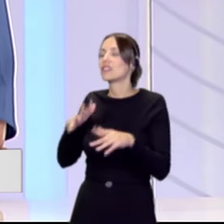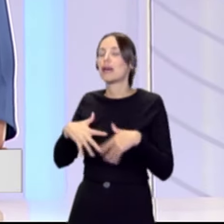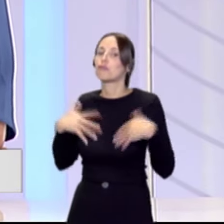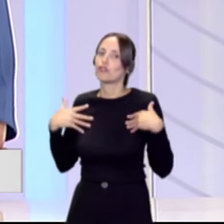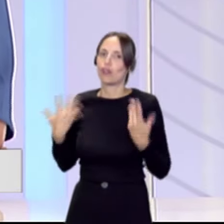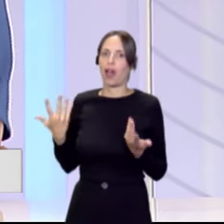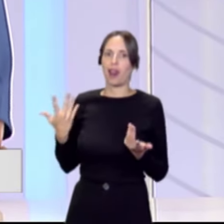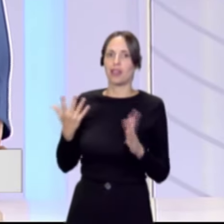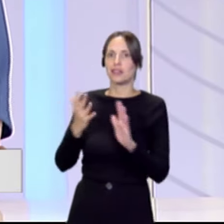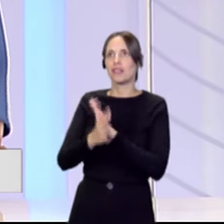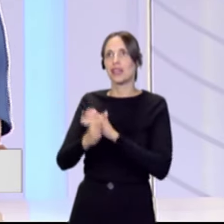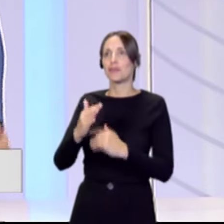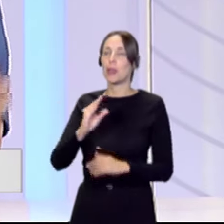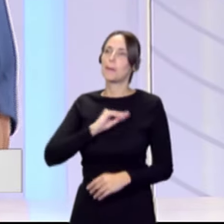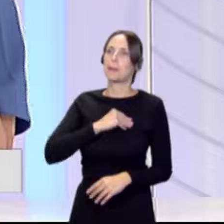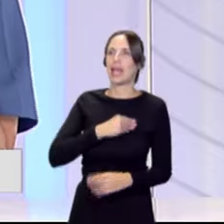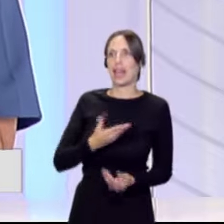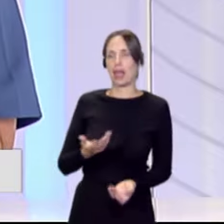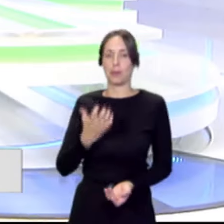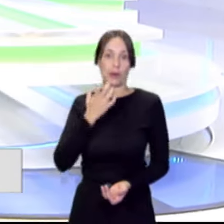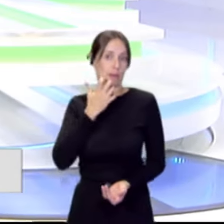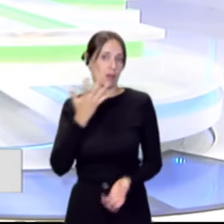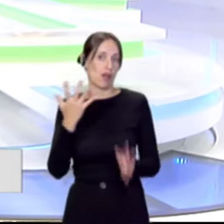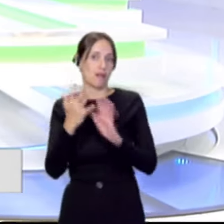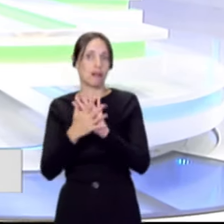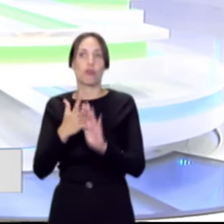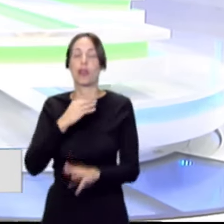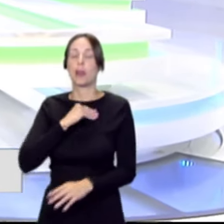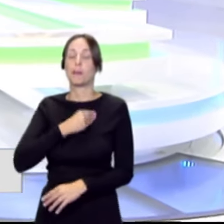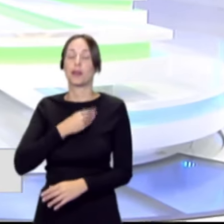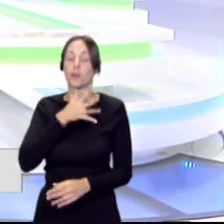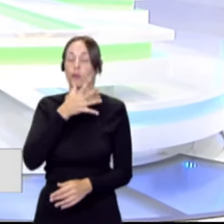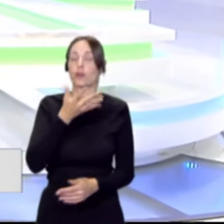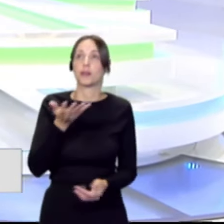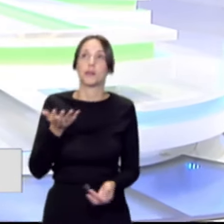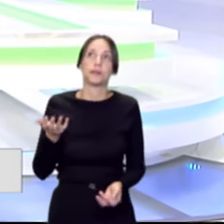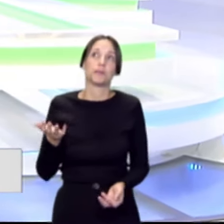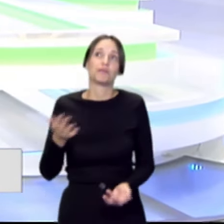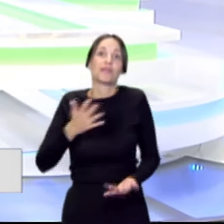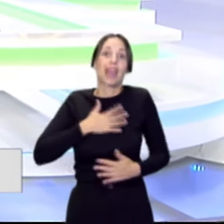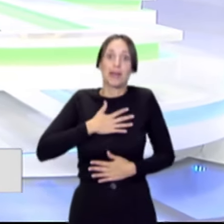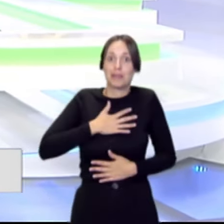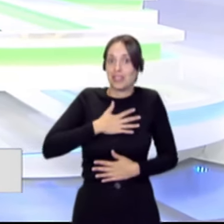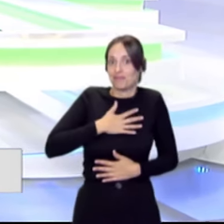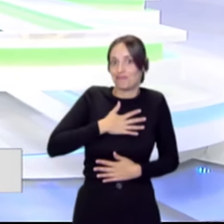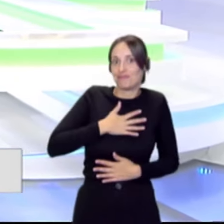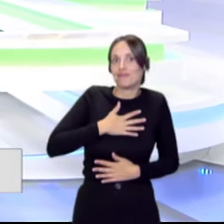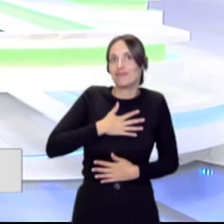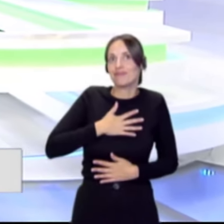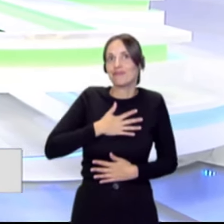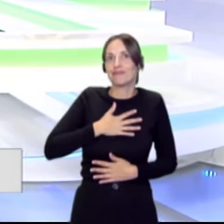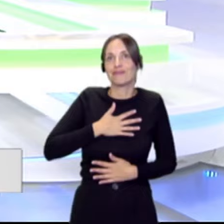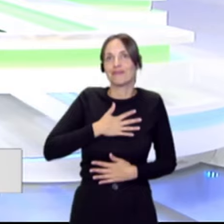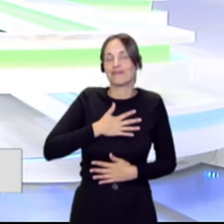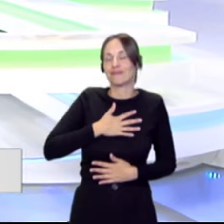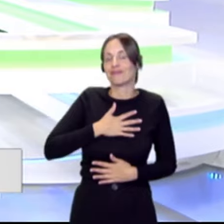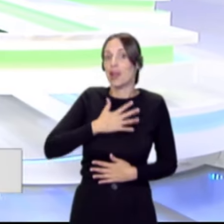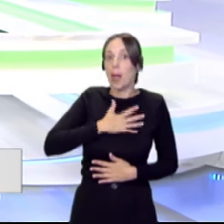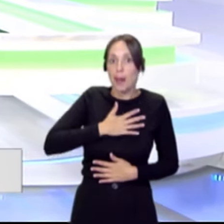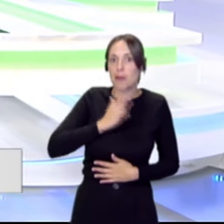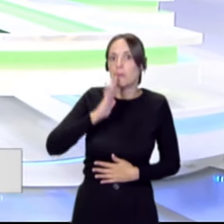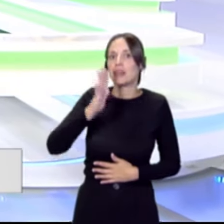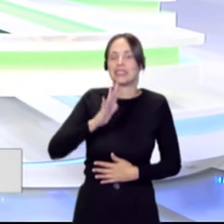afecta, la parte que te da pena. A ver, a mí me resulta prácticamente tristísimo que una persona